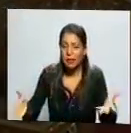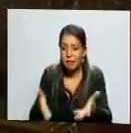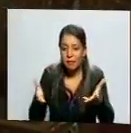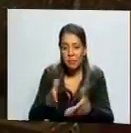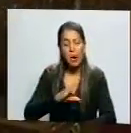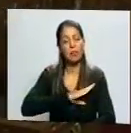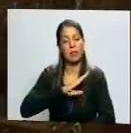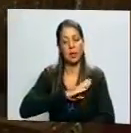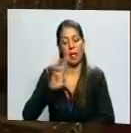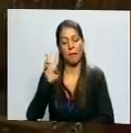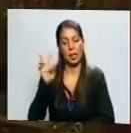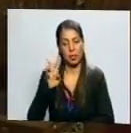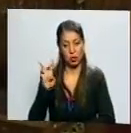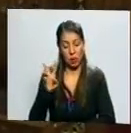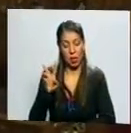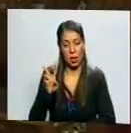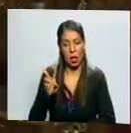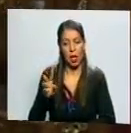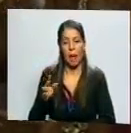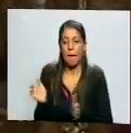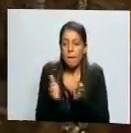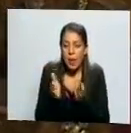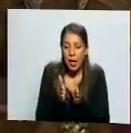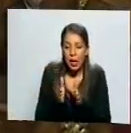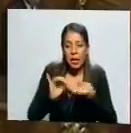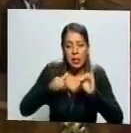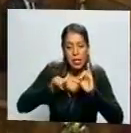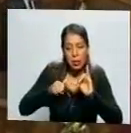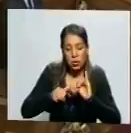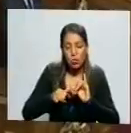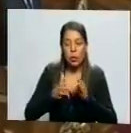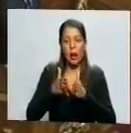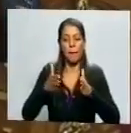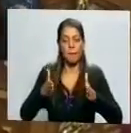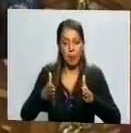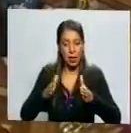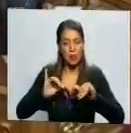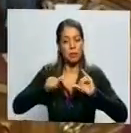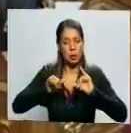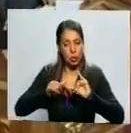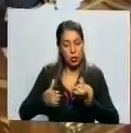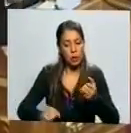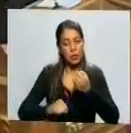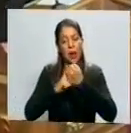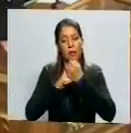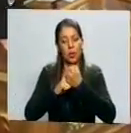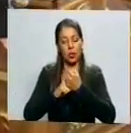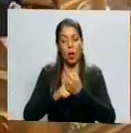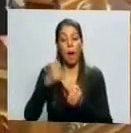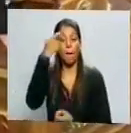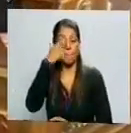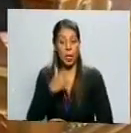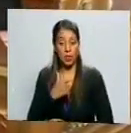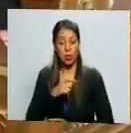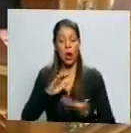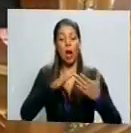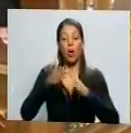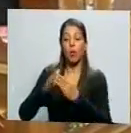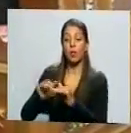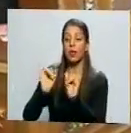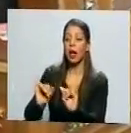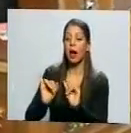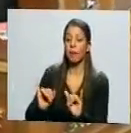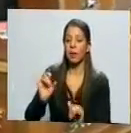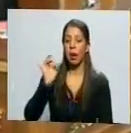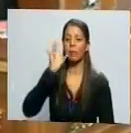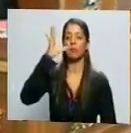sus niveles. La pequeña, mediana industria, pero también el emprendedor, el poder popular,